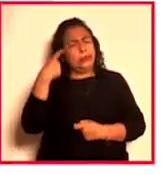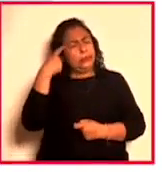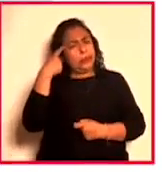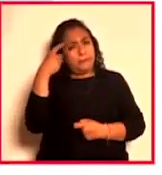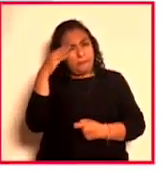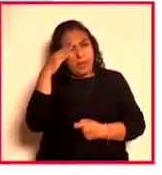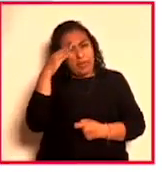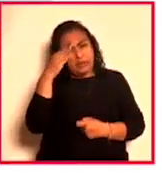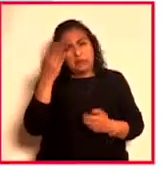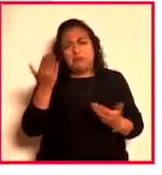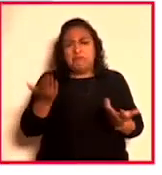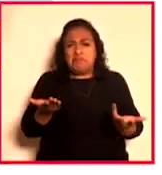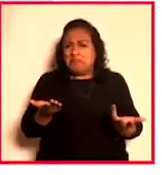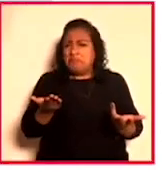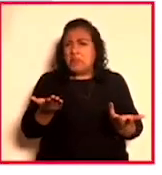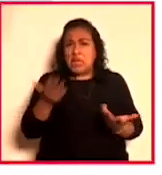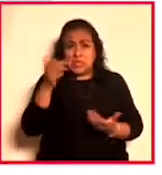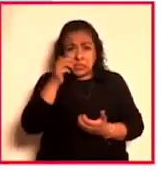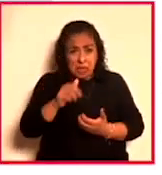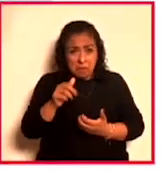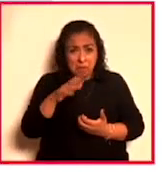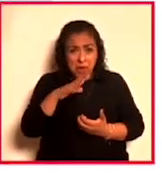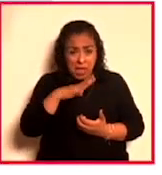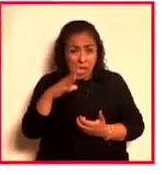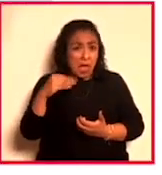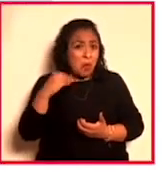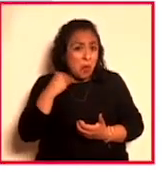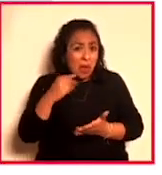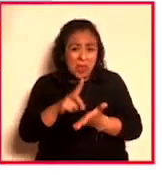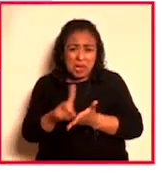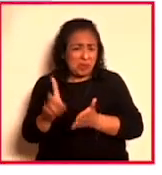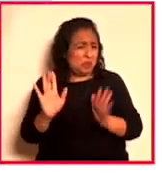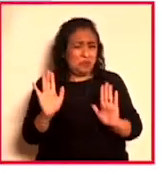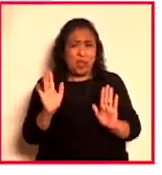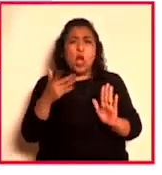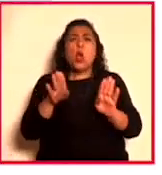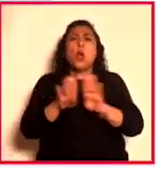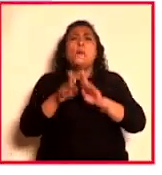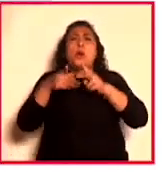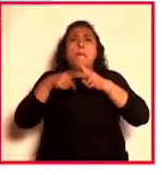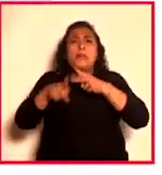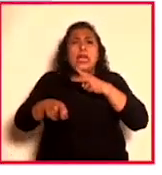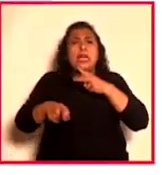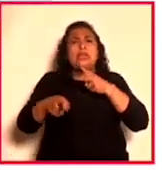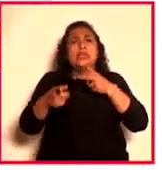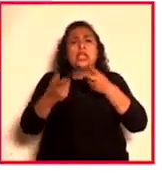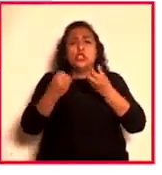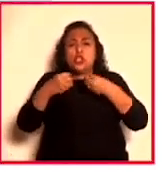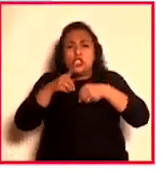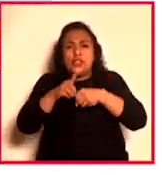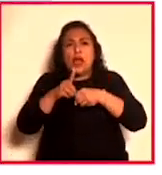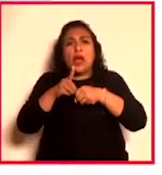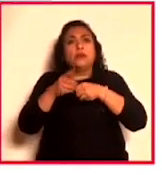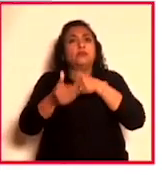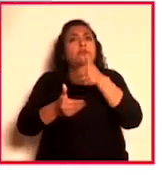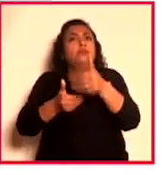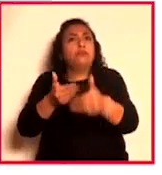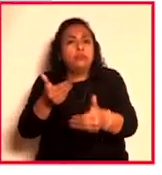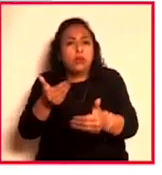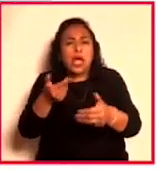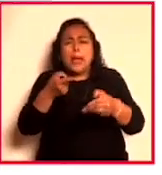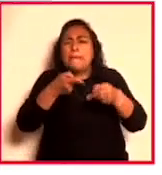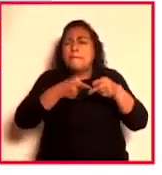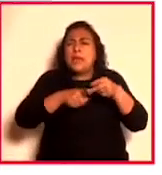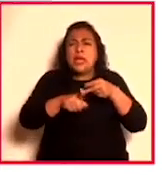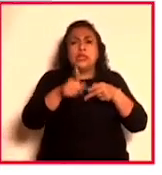vamos, no siempre hubo derecho. ¿Cómo empiezan las primeras sociedades a sobrevivir? ¿Cómo empiezan los primeros hombres y